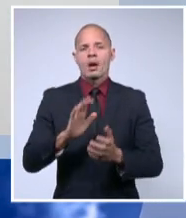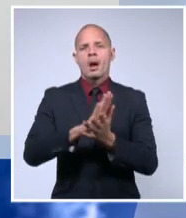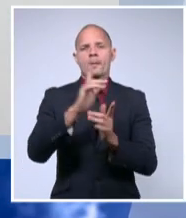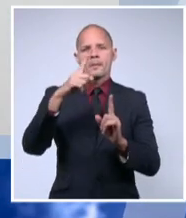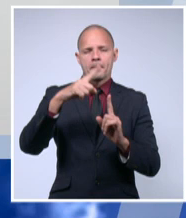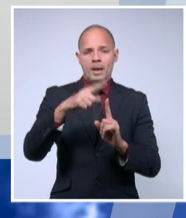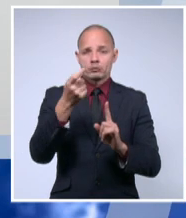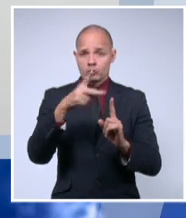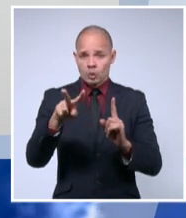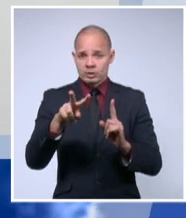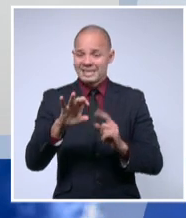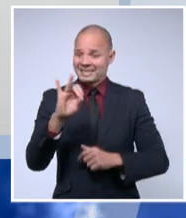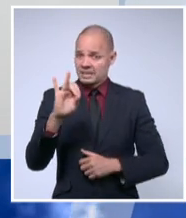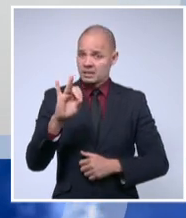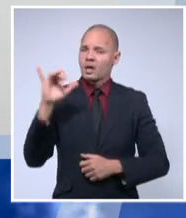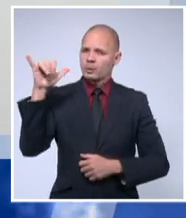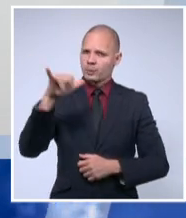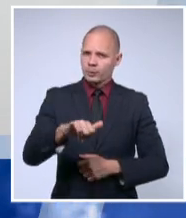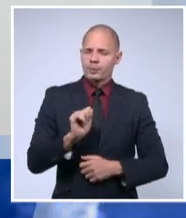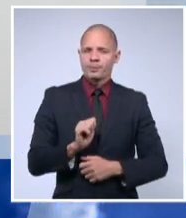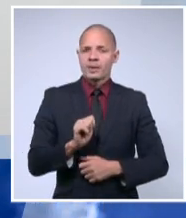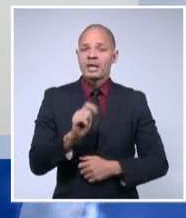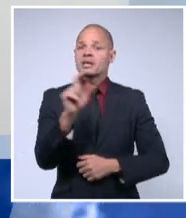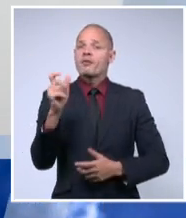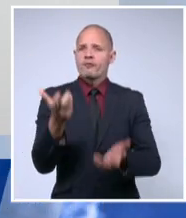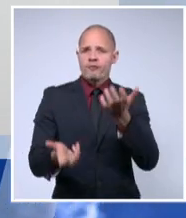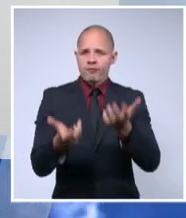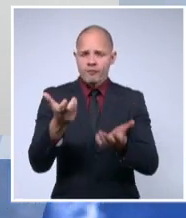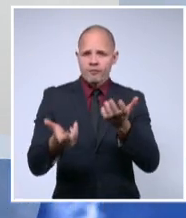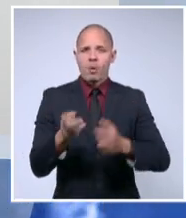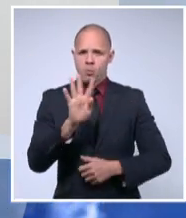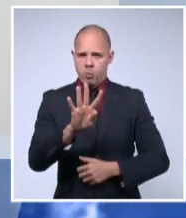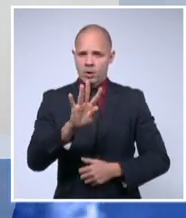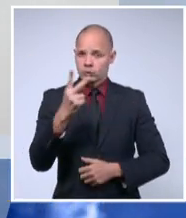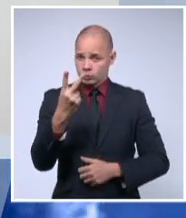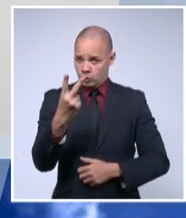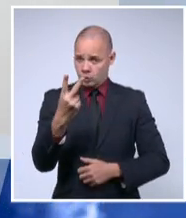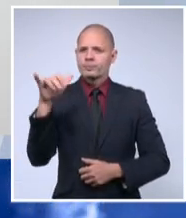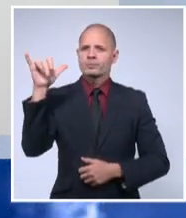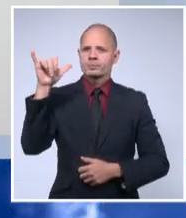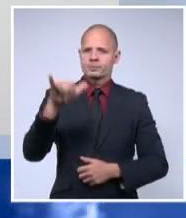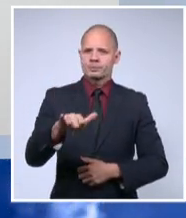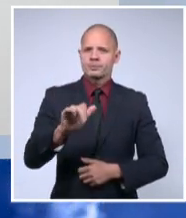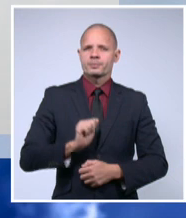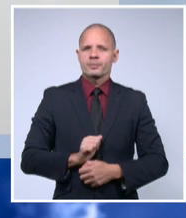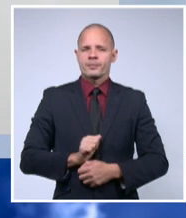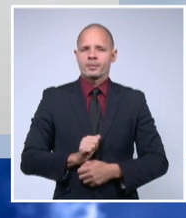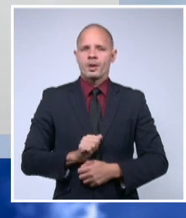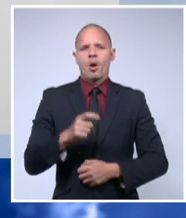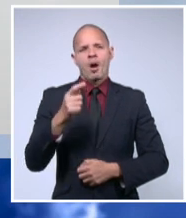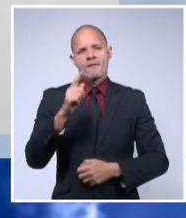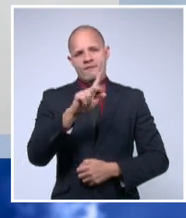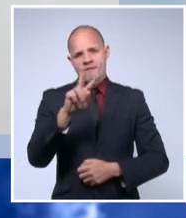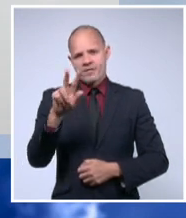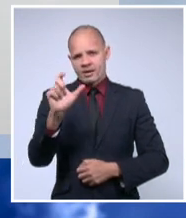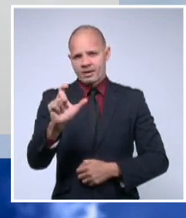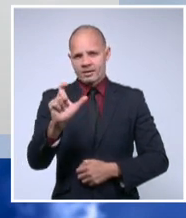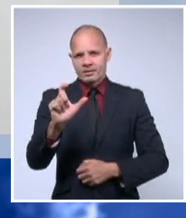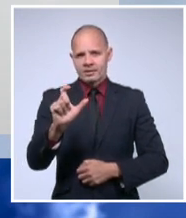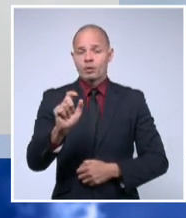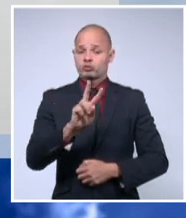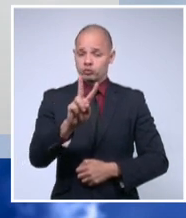Matanzas 12, 7 de ellos importados, Cienfuegos 4, 2 importados. En tanto, Villa Clara suma